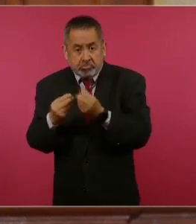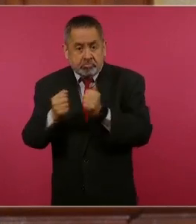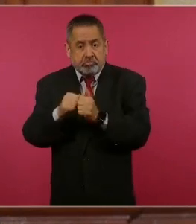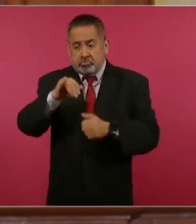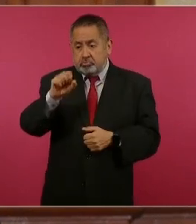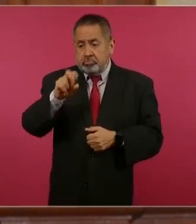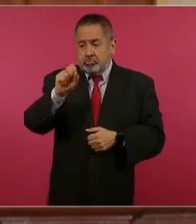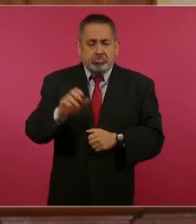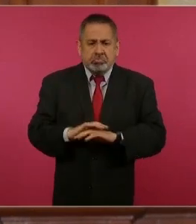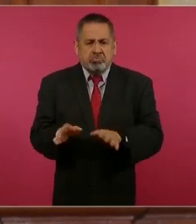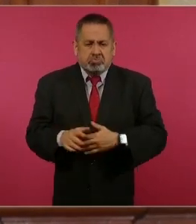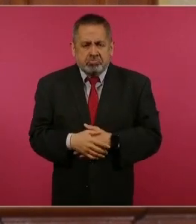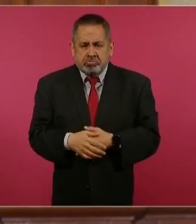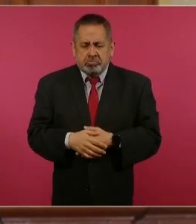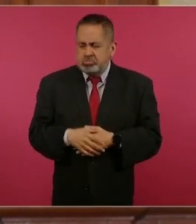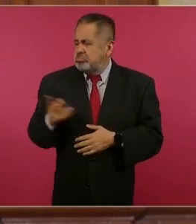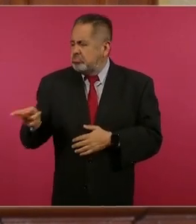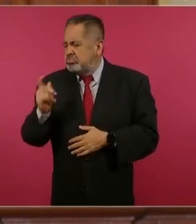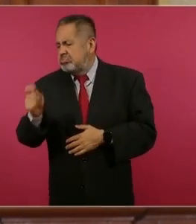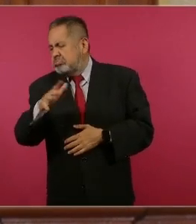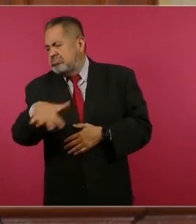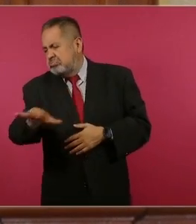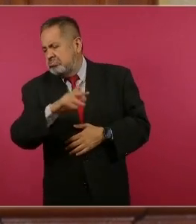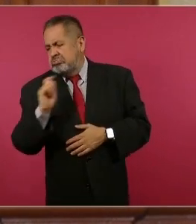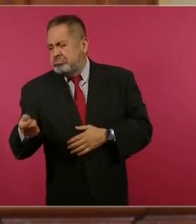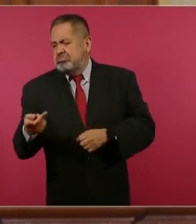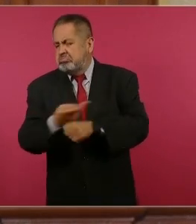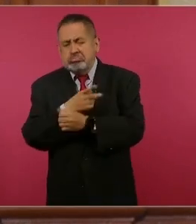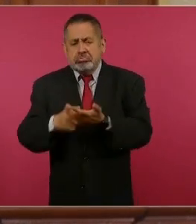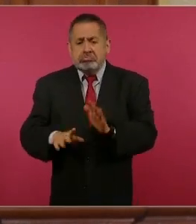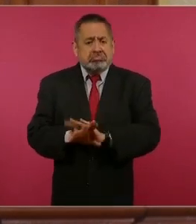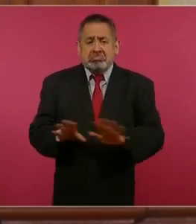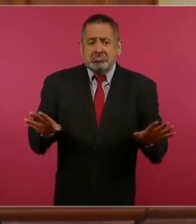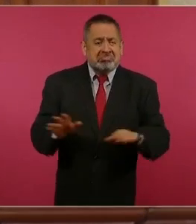qué se está diciendo o qué